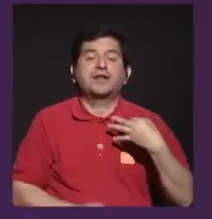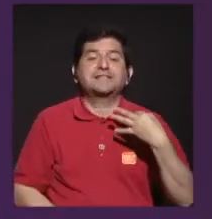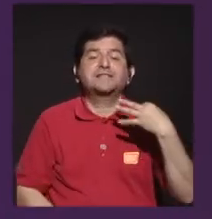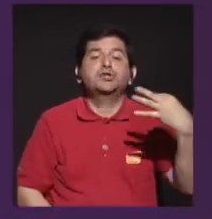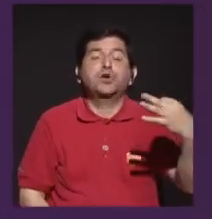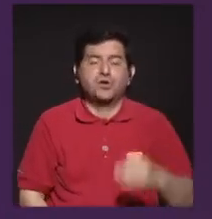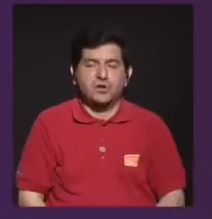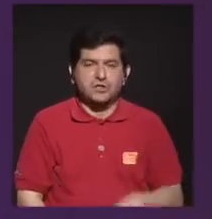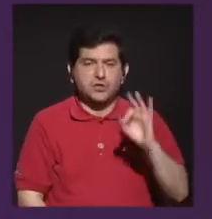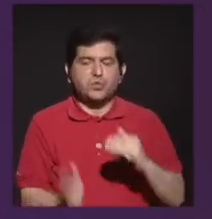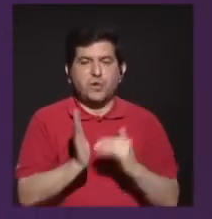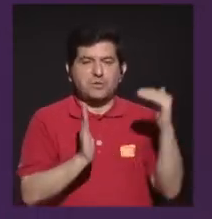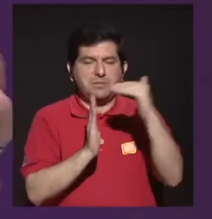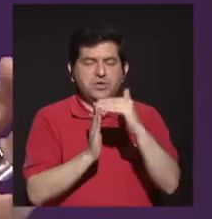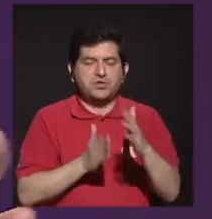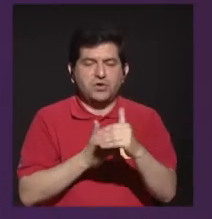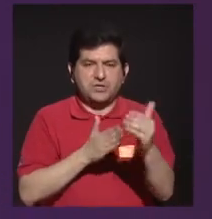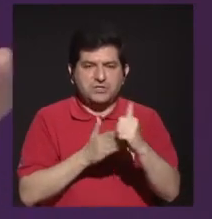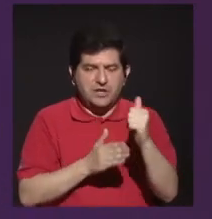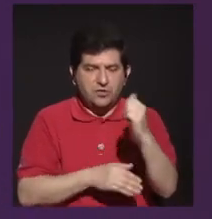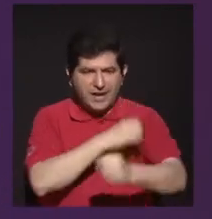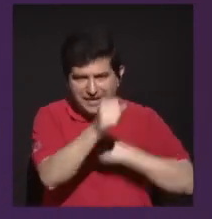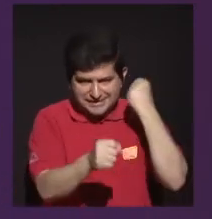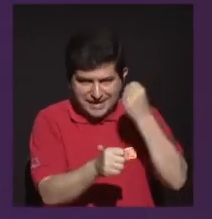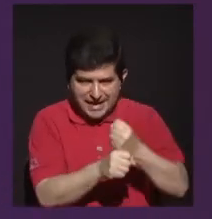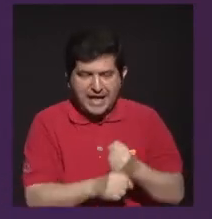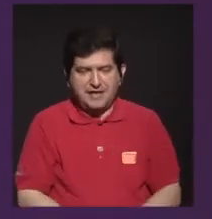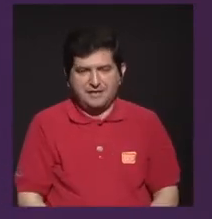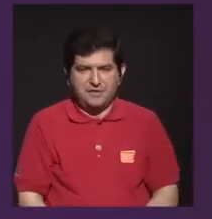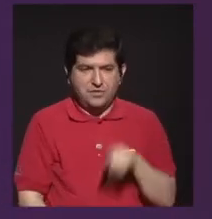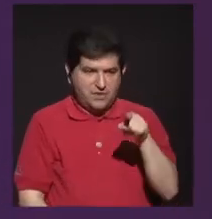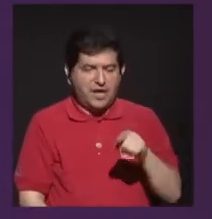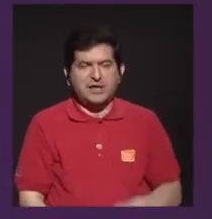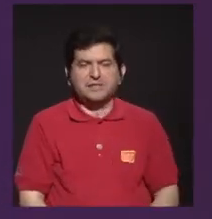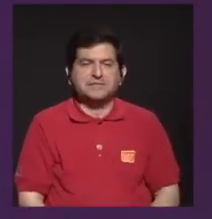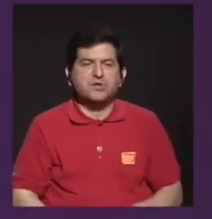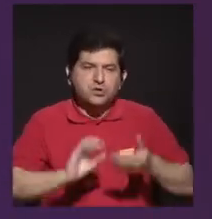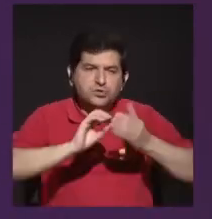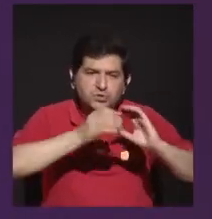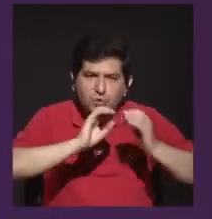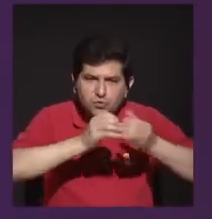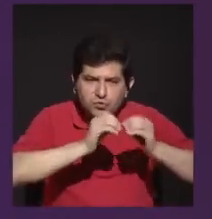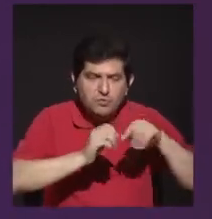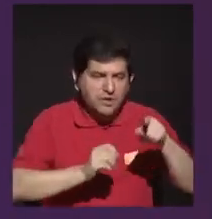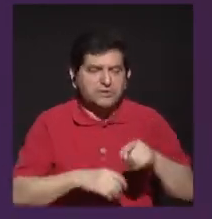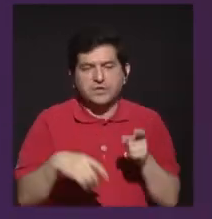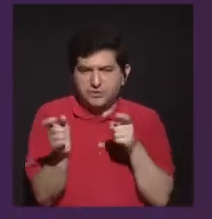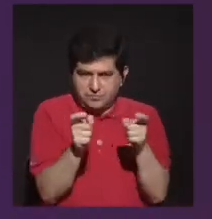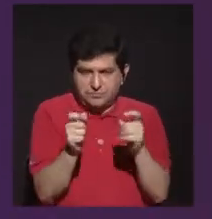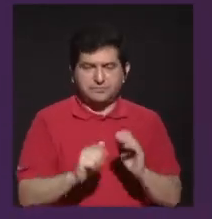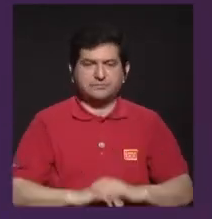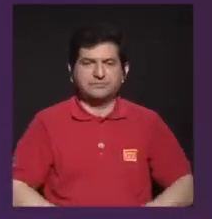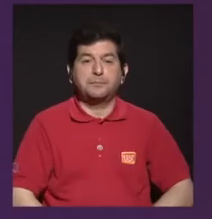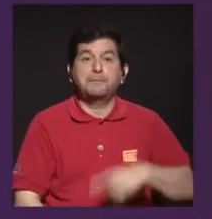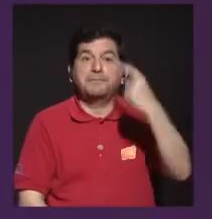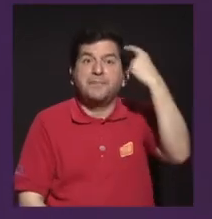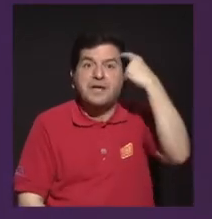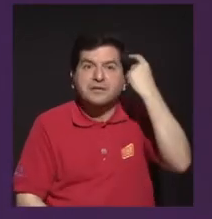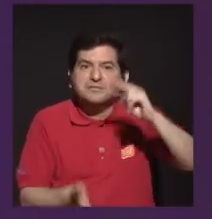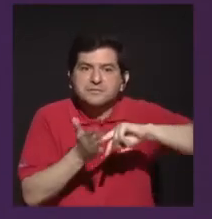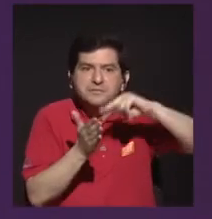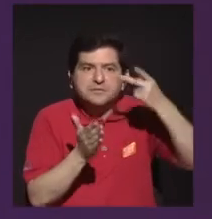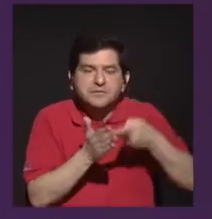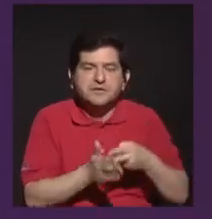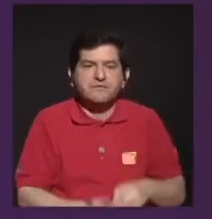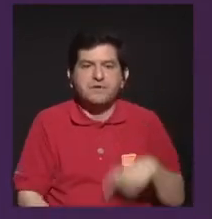decir, $9,000,000 al año, por decirlo en términos de dólares, que es más o menos los márgenes en los que ellos se manejan. Entonces, imagínate lo que significa